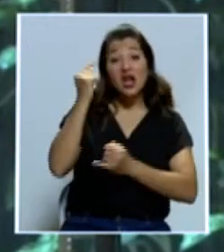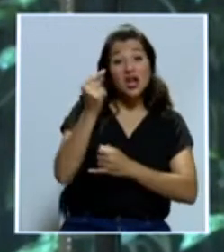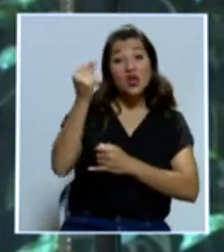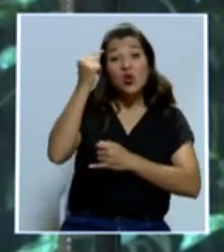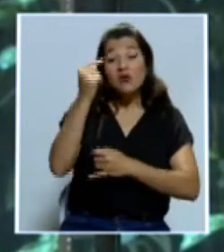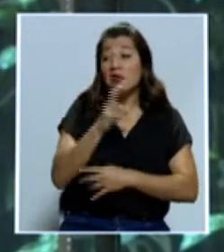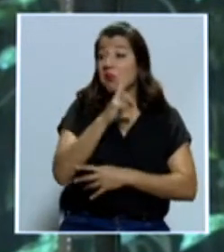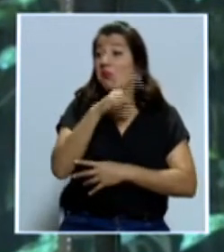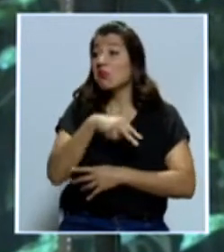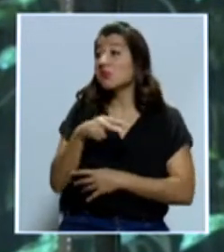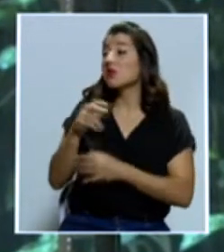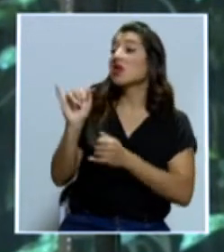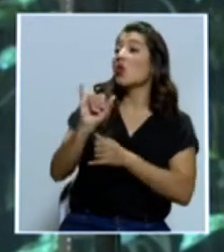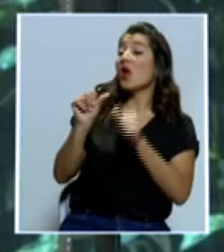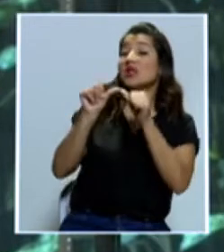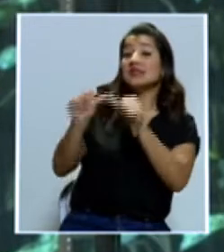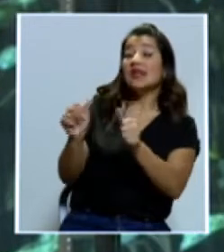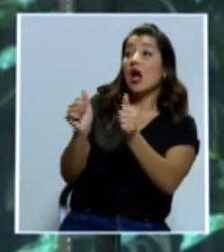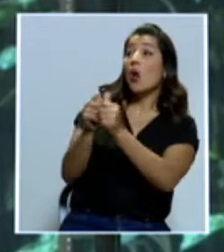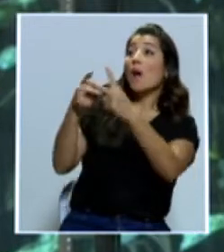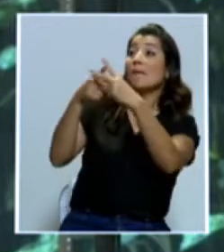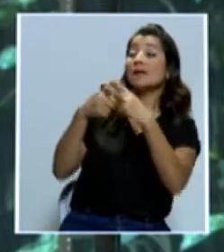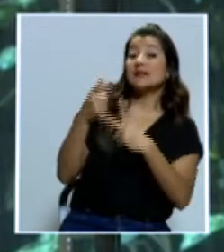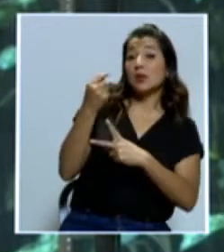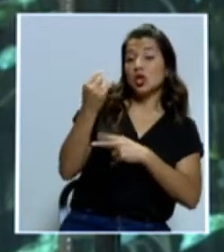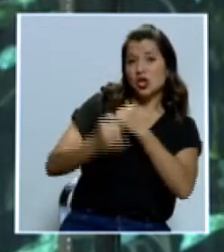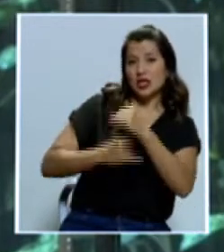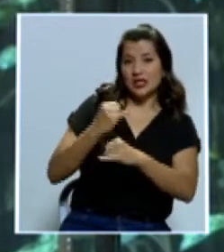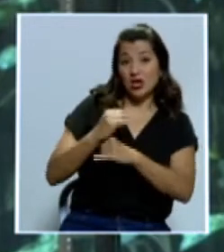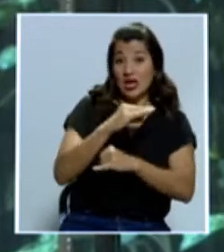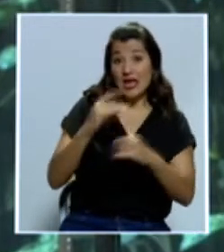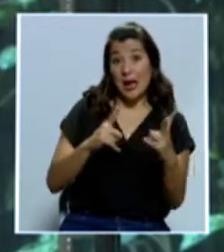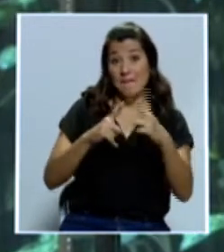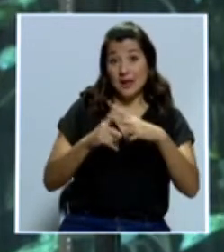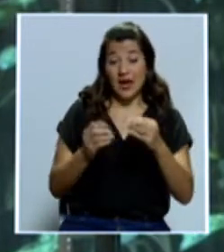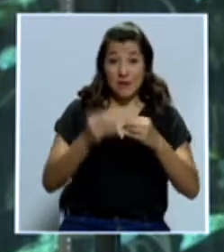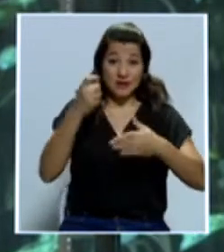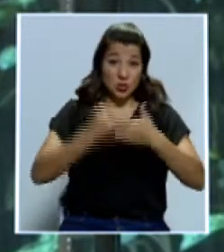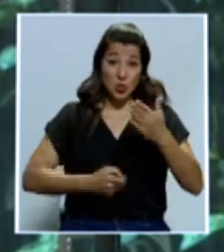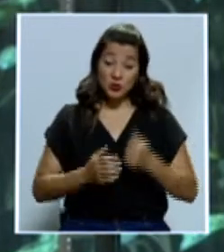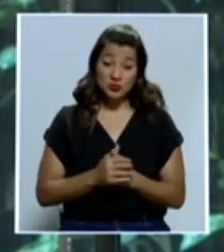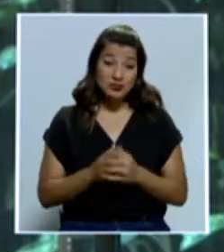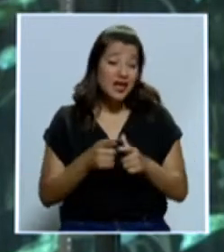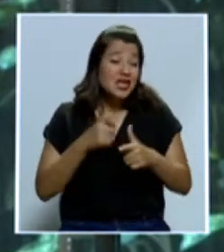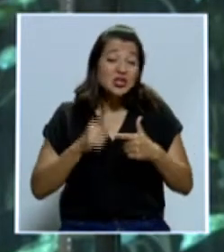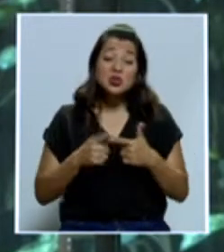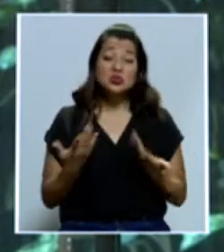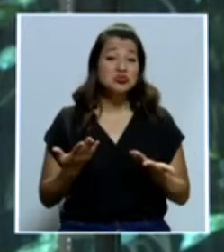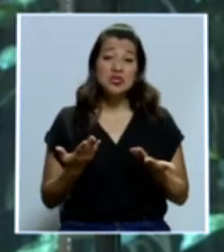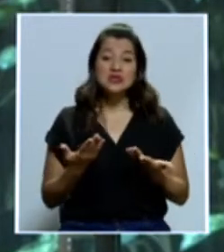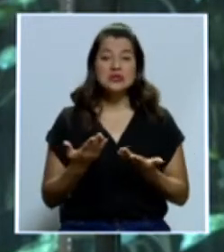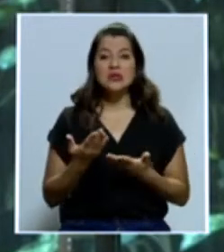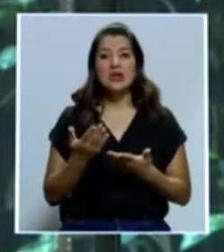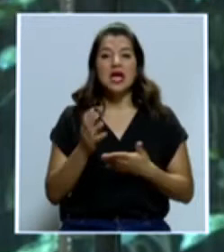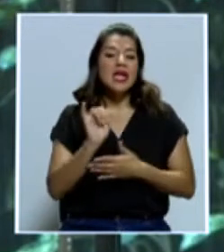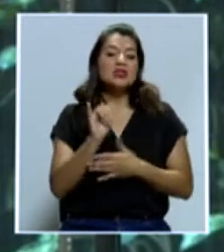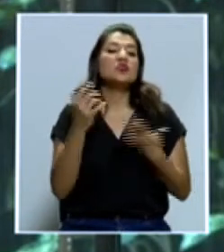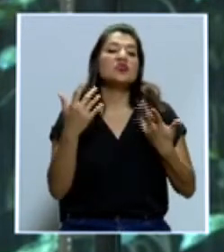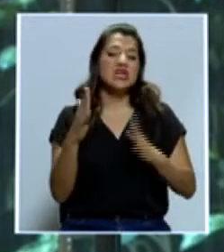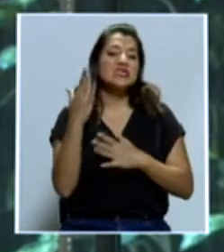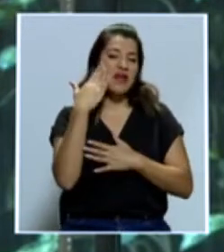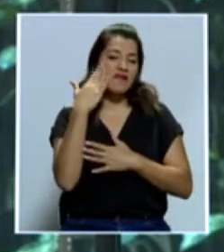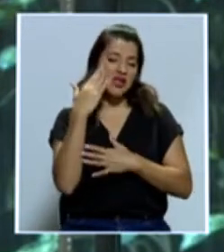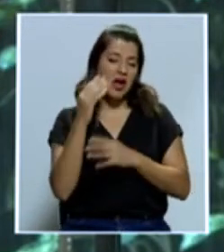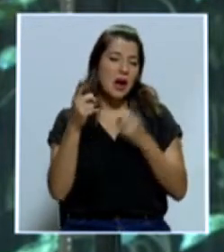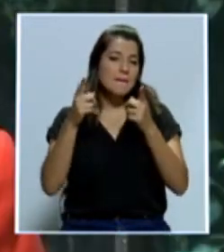con el Fondo Monetario Internacional y más impuestos. Así que me parece que era algo previsible, que lo aceleró un poco este tema de la